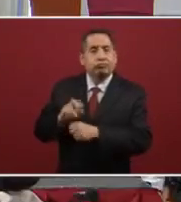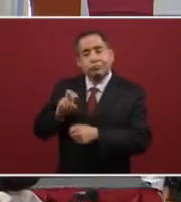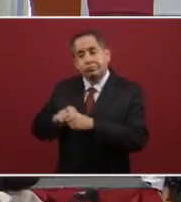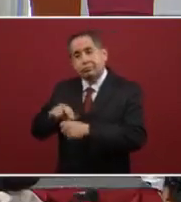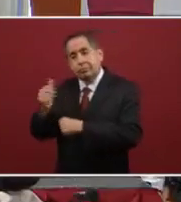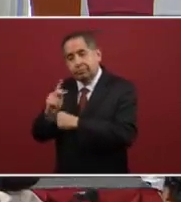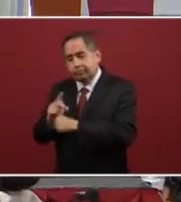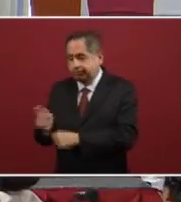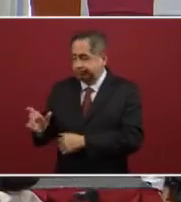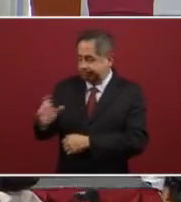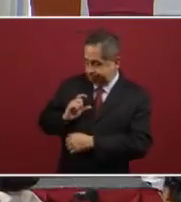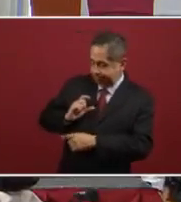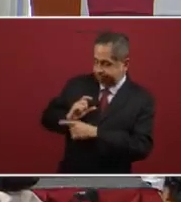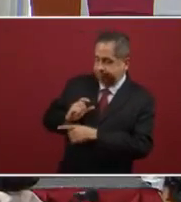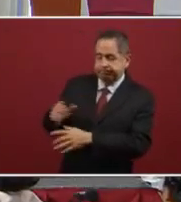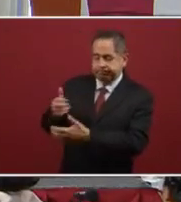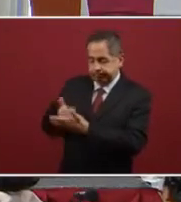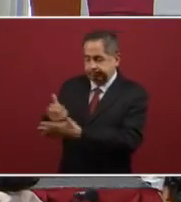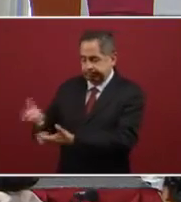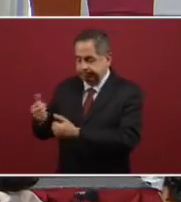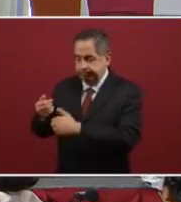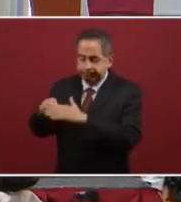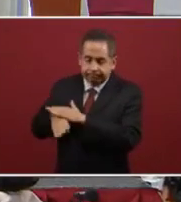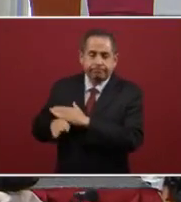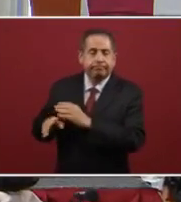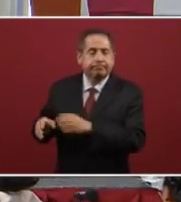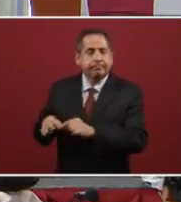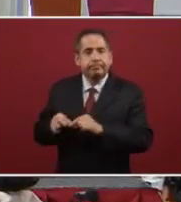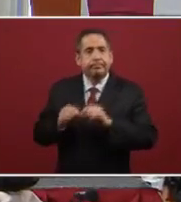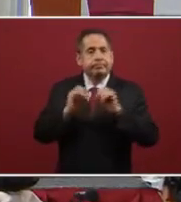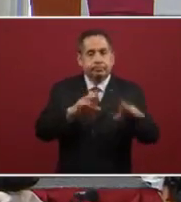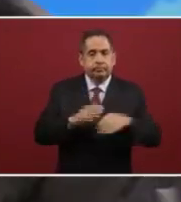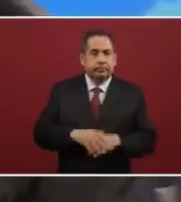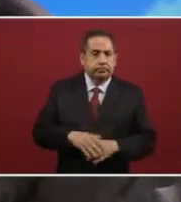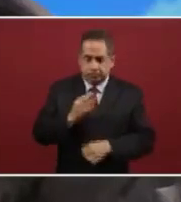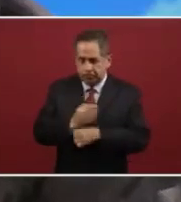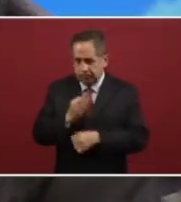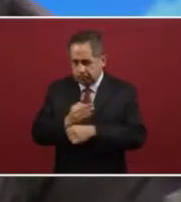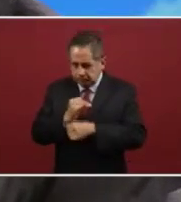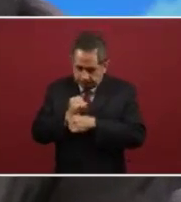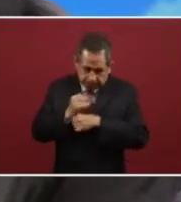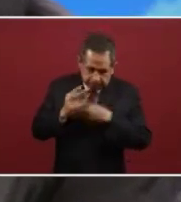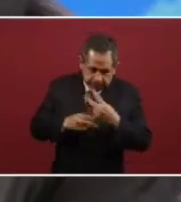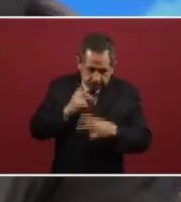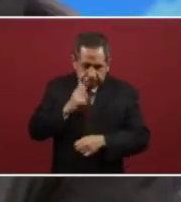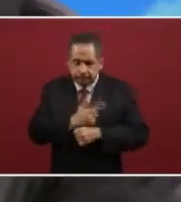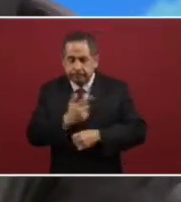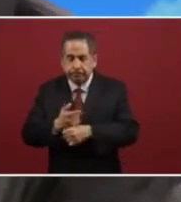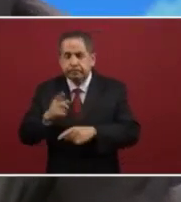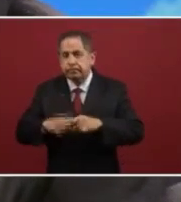podremos determinar exactamente quiénes están involucrados y cómo funciona